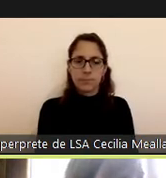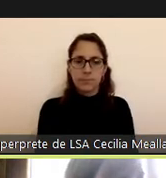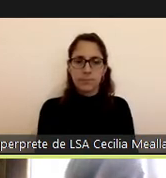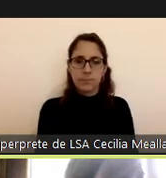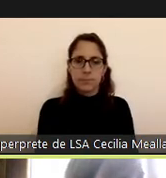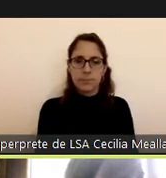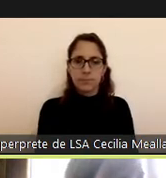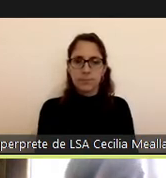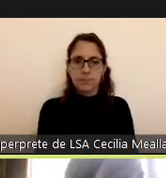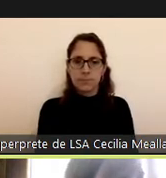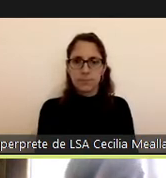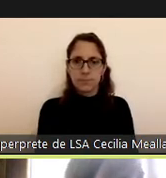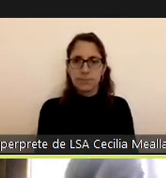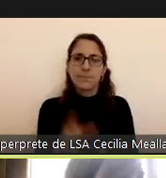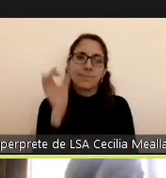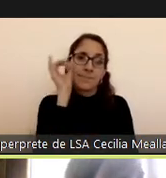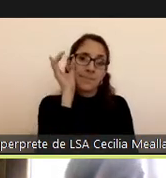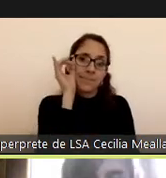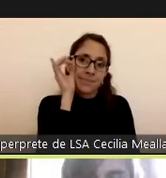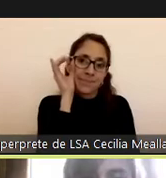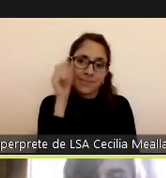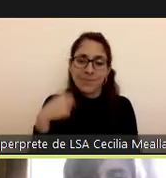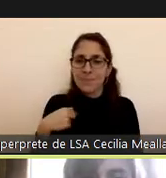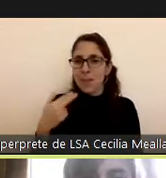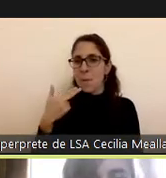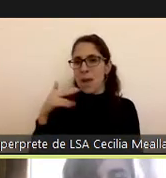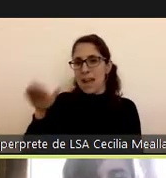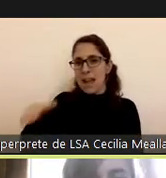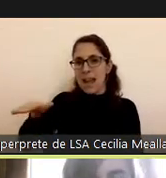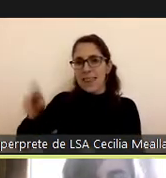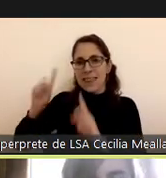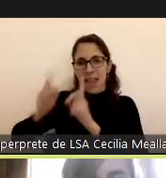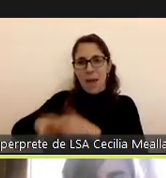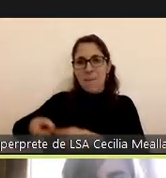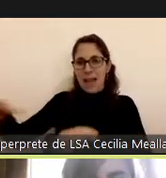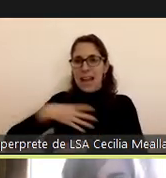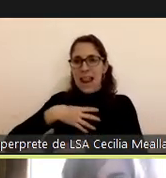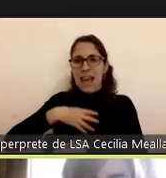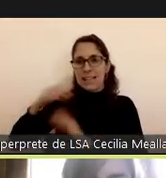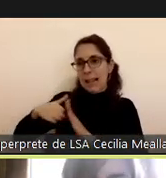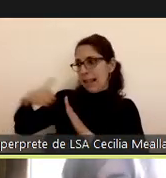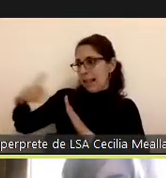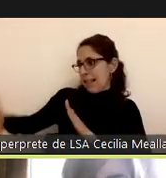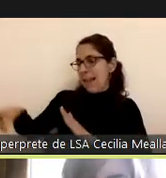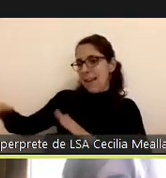Perdón, estamos con el aula virtual de mi hija también. Bien, entonces,